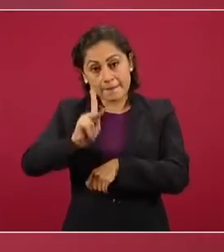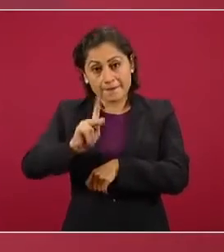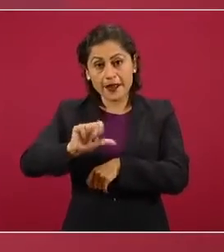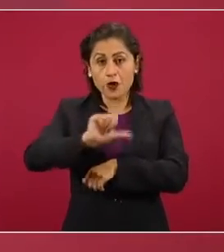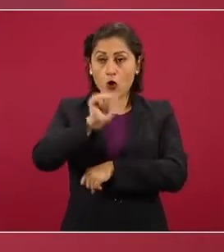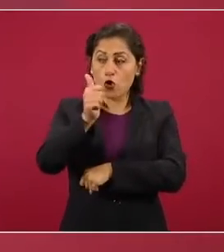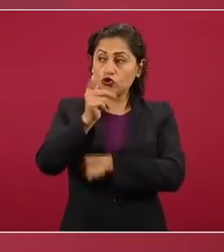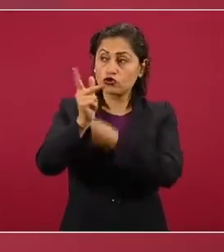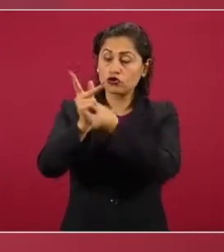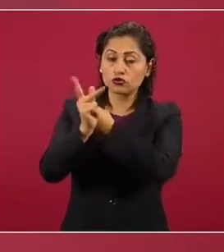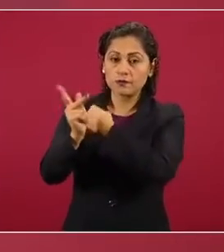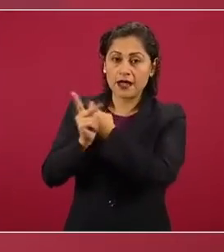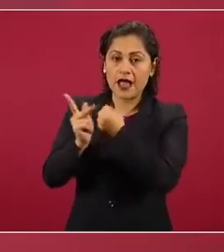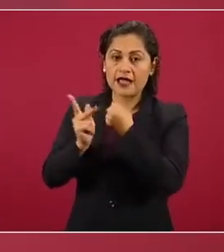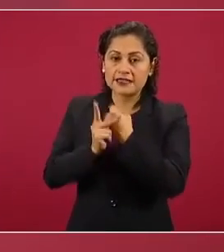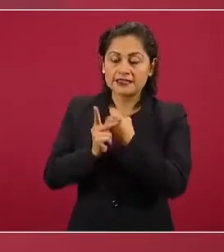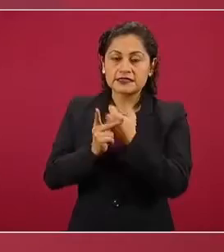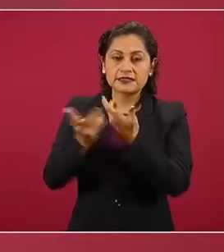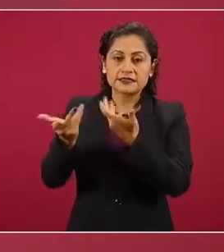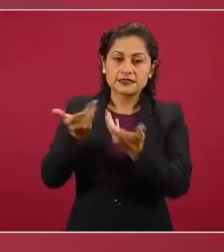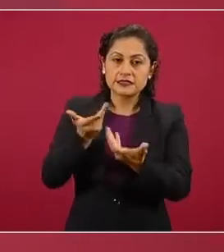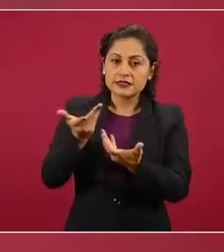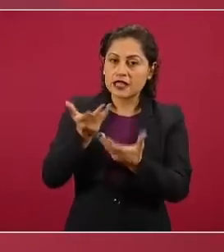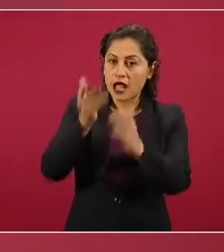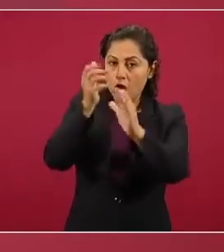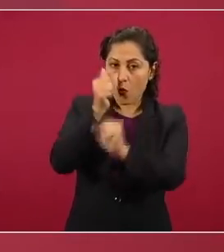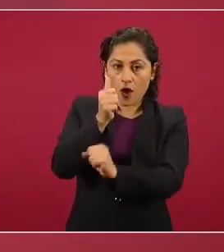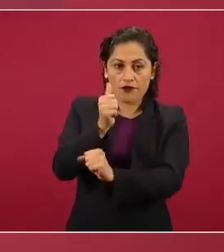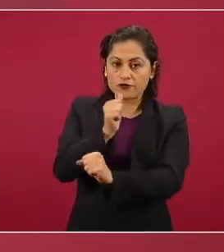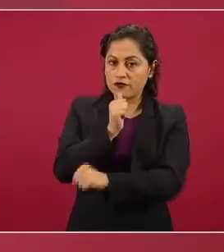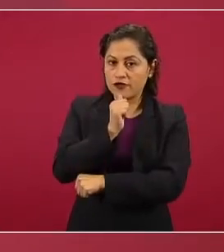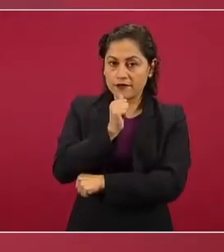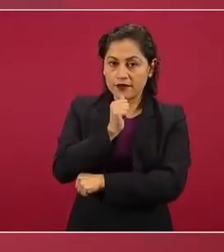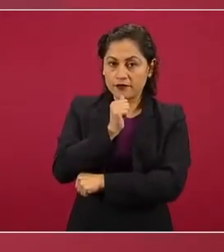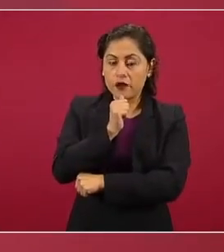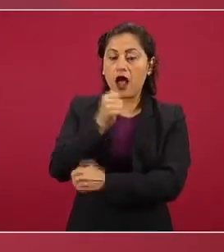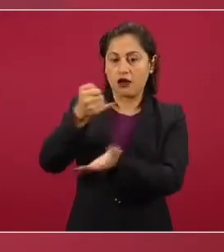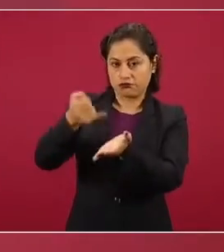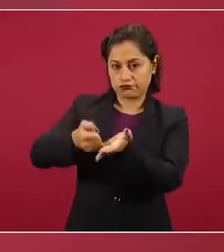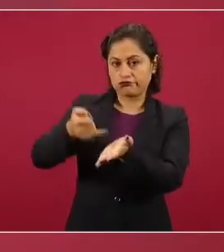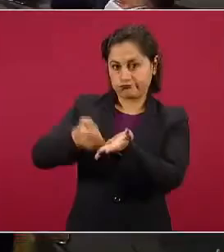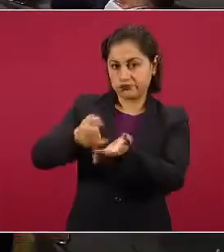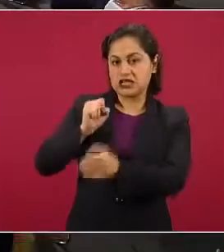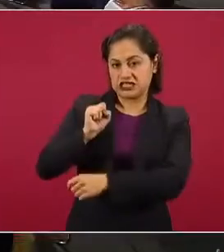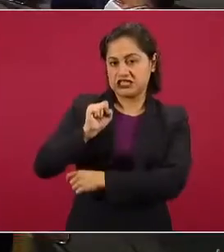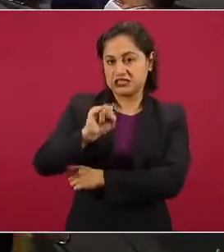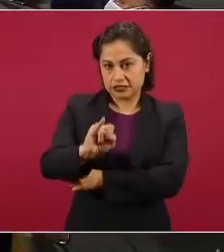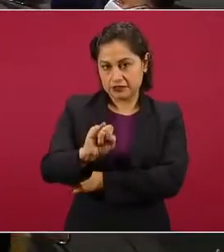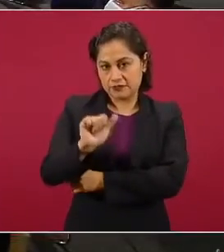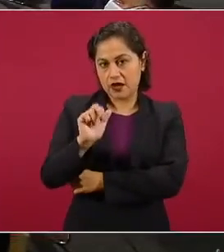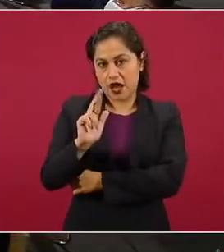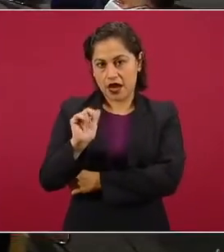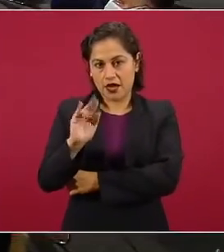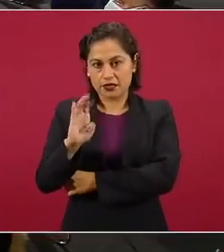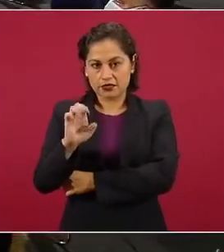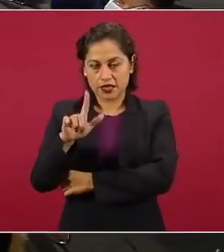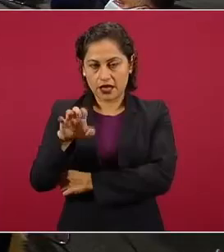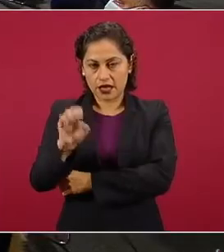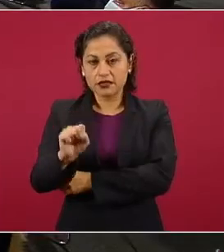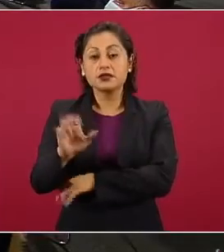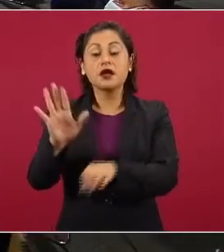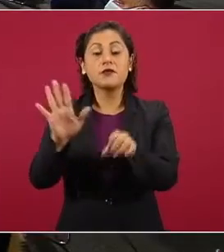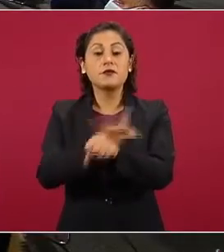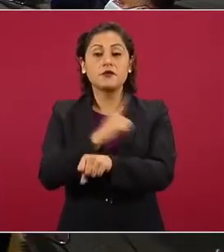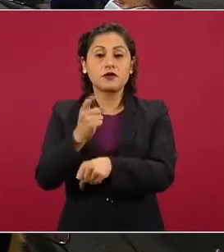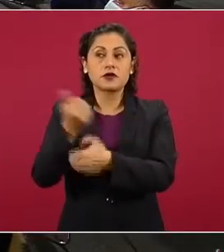tratado comercial y sí se cobran aranceles. México sí cobra, ¿sí? por la importación